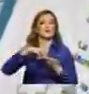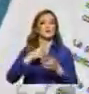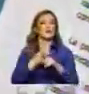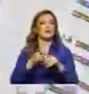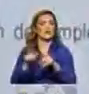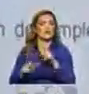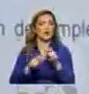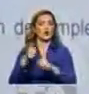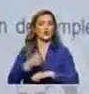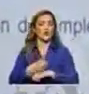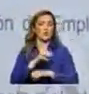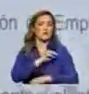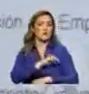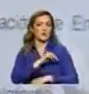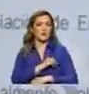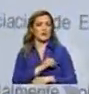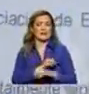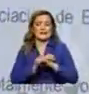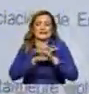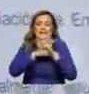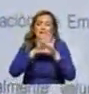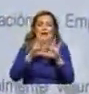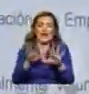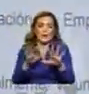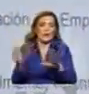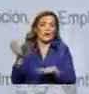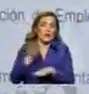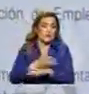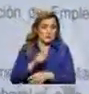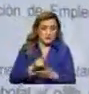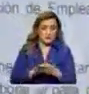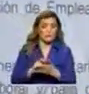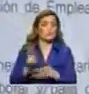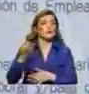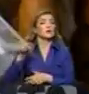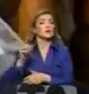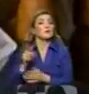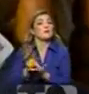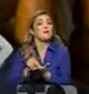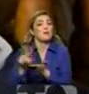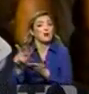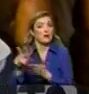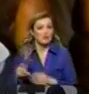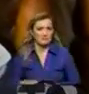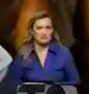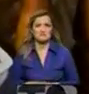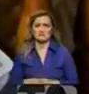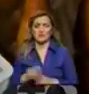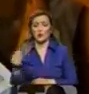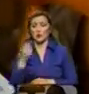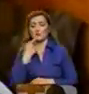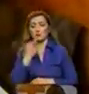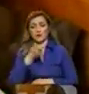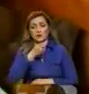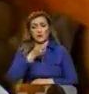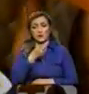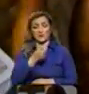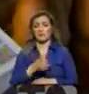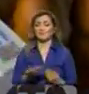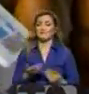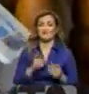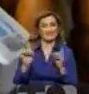se evidencia cómo eran obligados a pagar antes de ser contratados. Los jóvenes cuentan que en la entrevista les